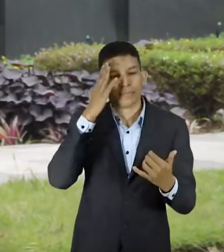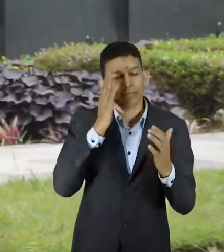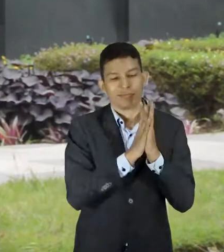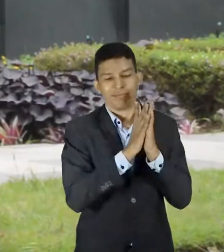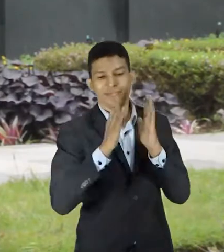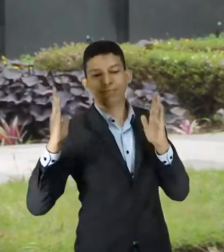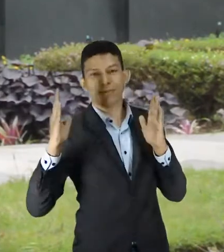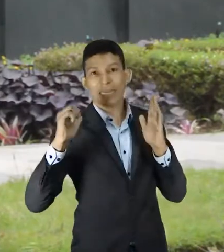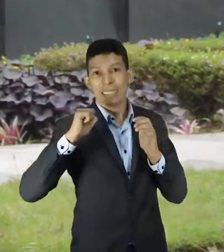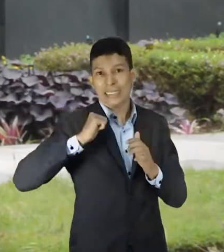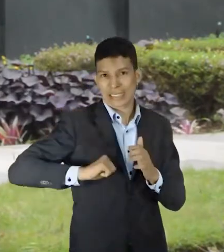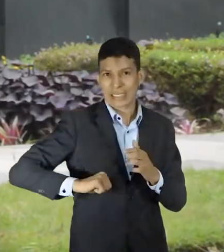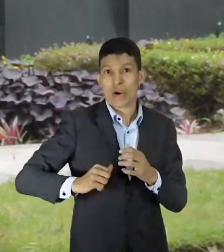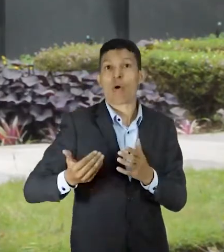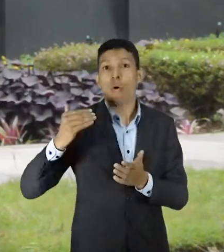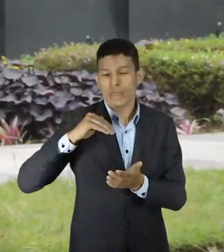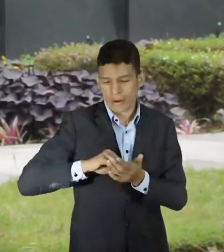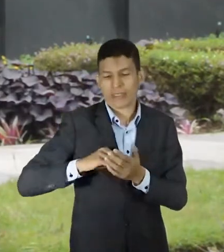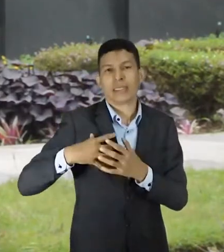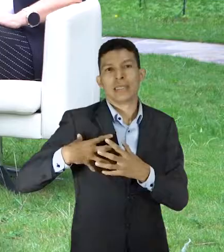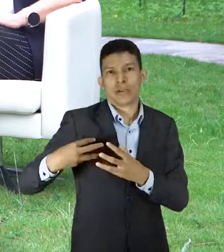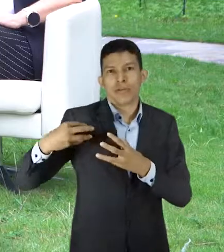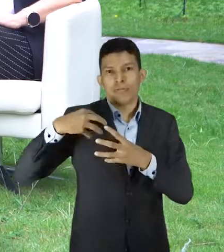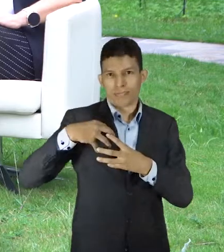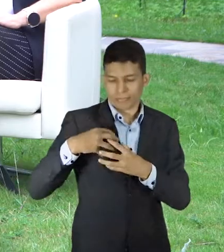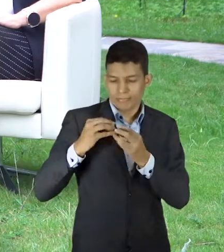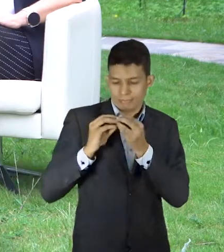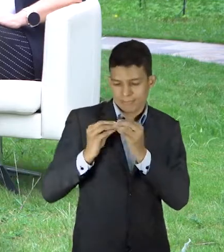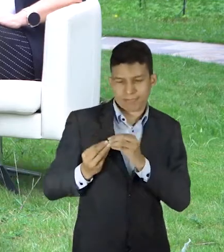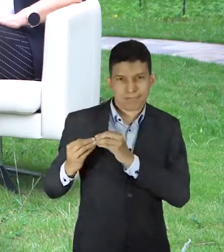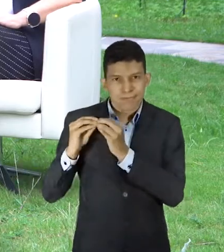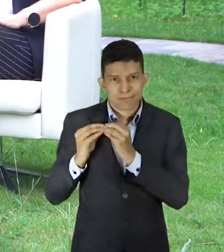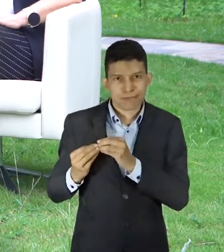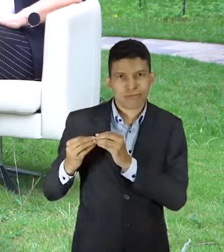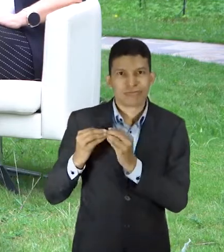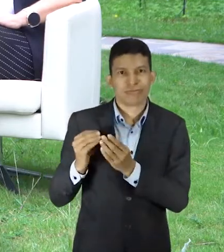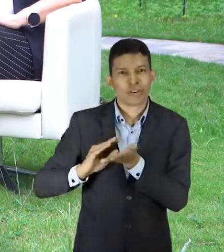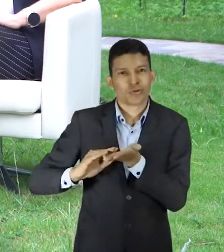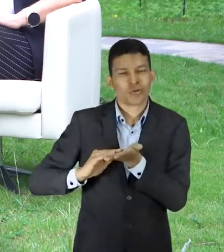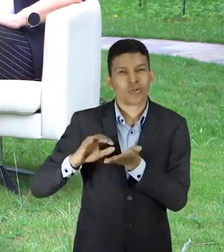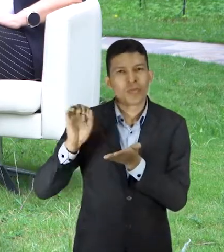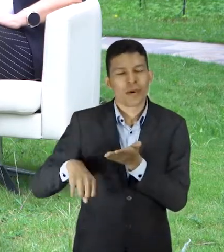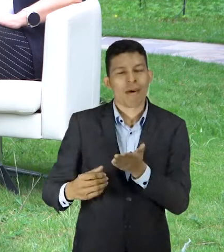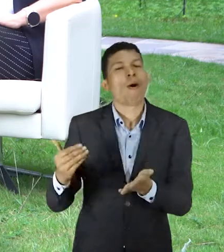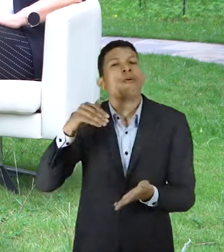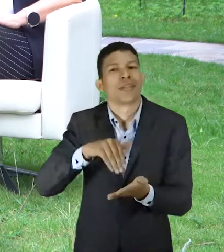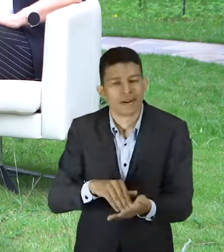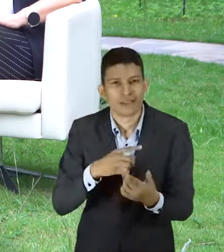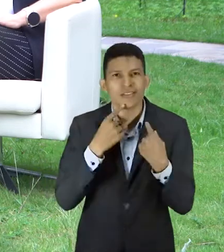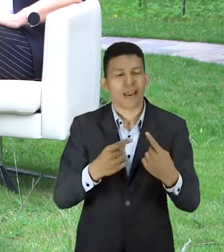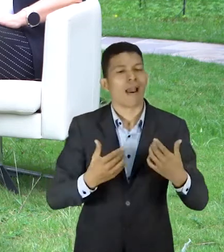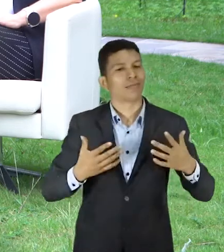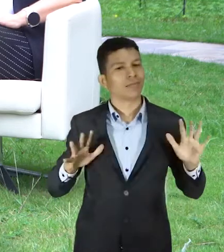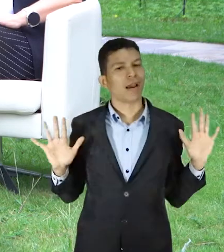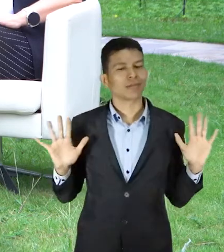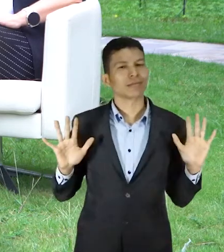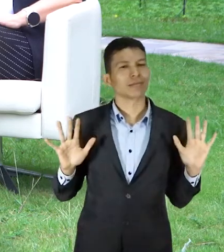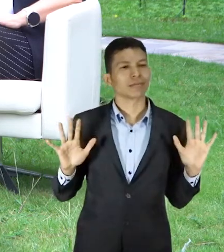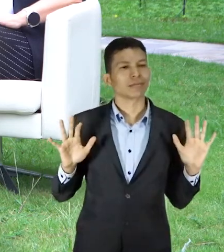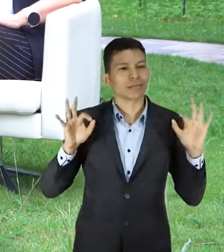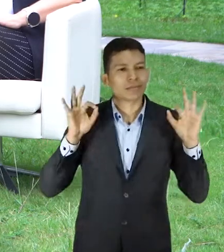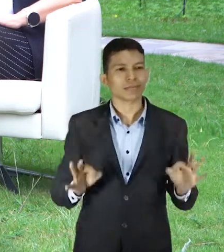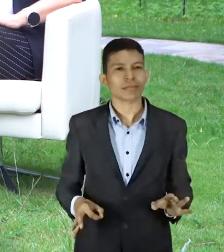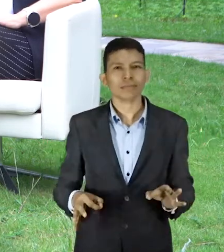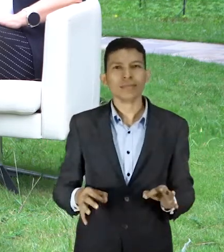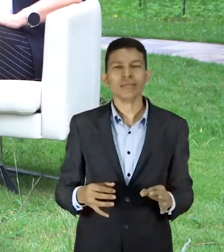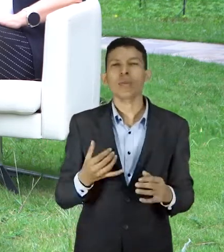no me va a hacer falta una parte, sino que ya voy a estar otra vez nuevamente completa? Porque me imagino yo que cuando uno pierde su seno,